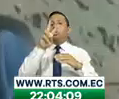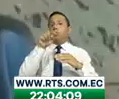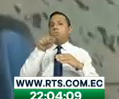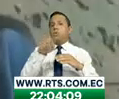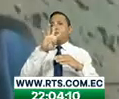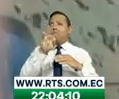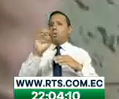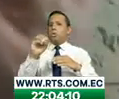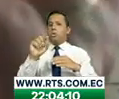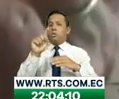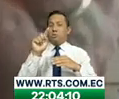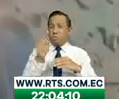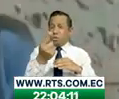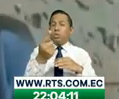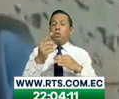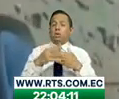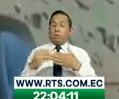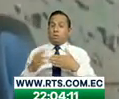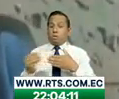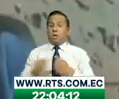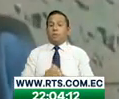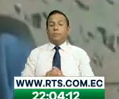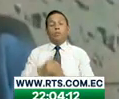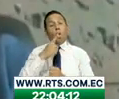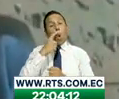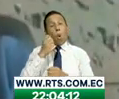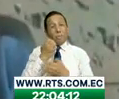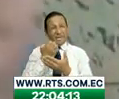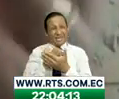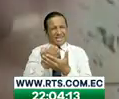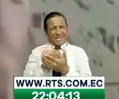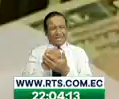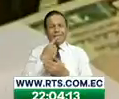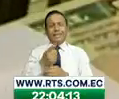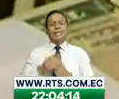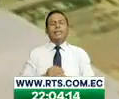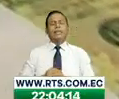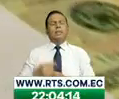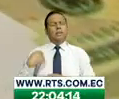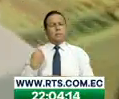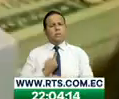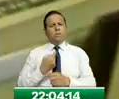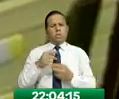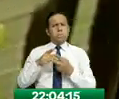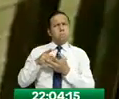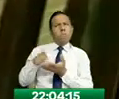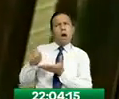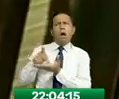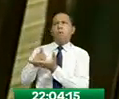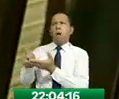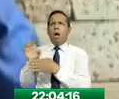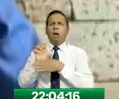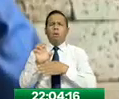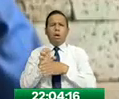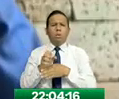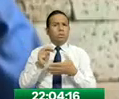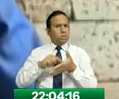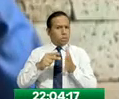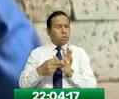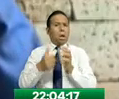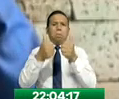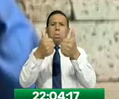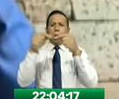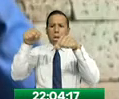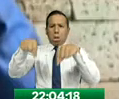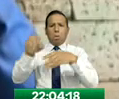$2,410 millones. Para el economista Mauricio Pozo, la liquidación de estas dos operaciones es favorable para la economía del país. Dice,